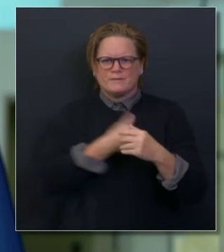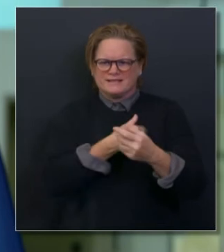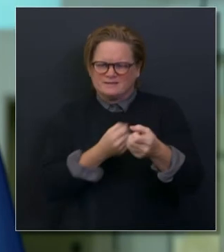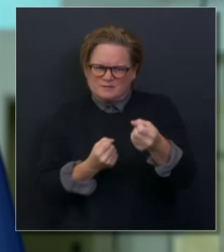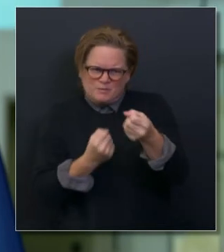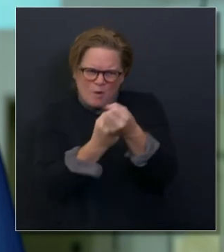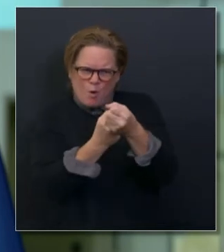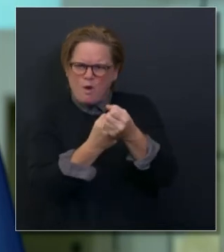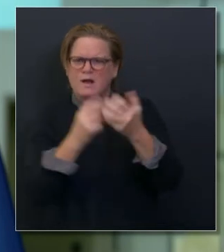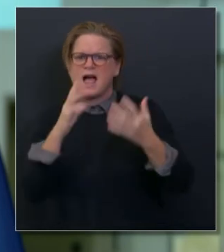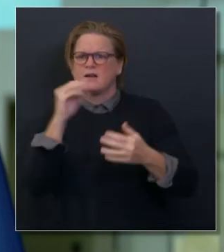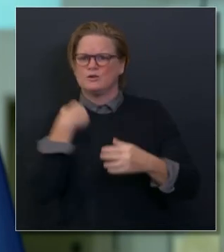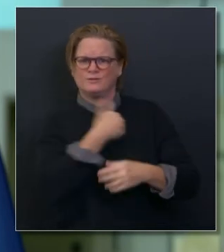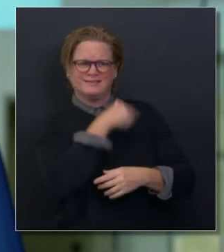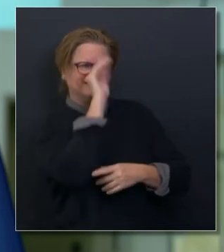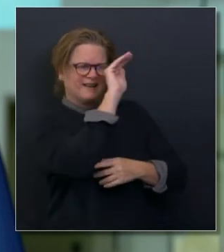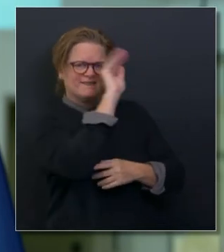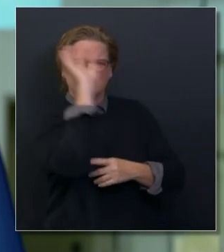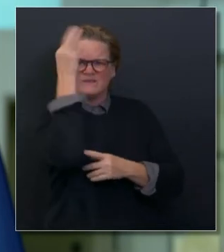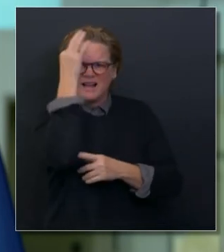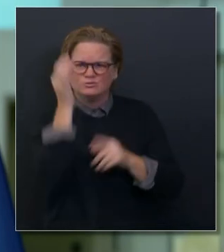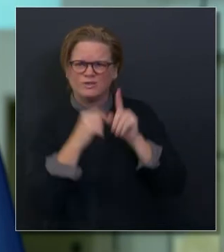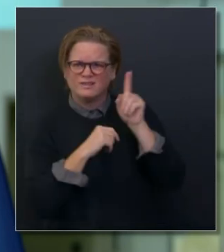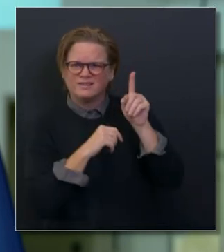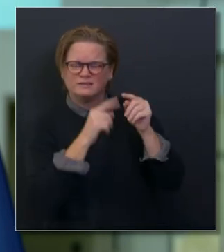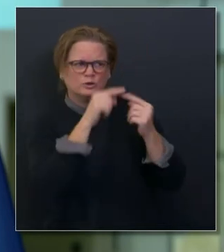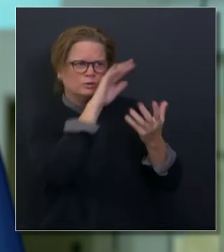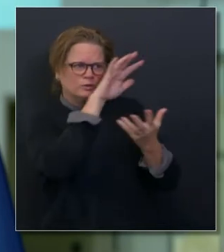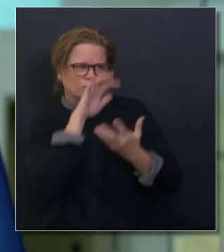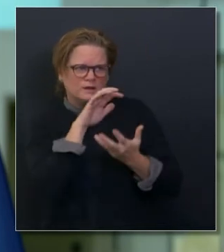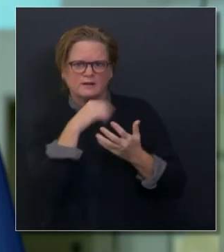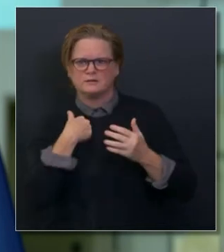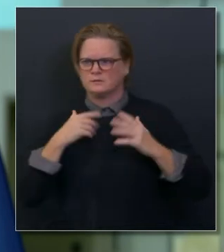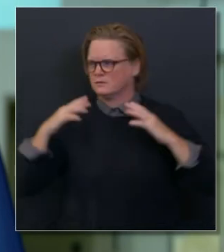apoyo local y el apoyo federal también.